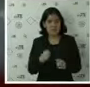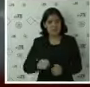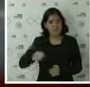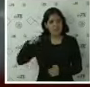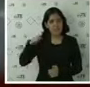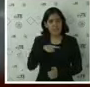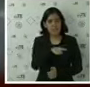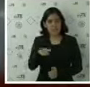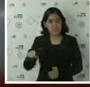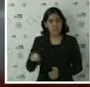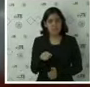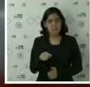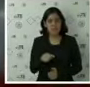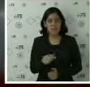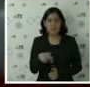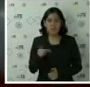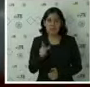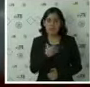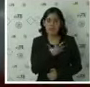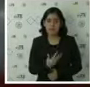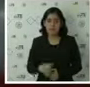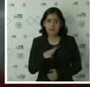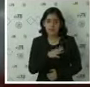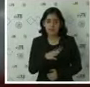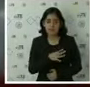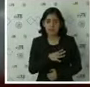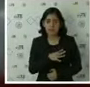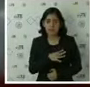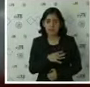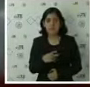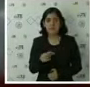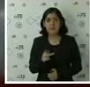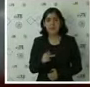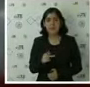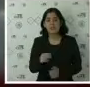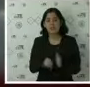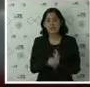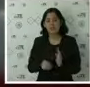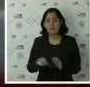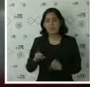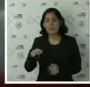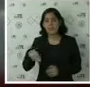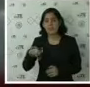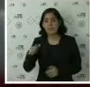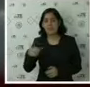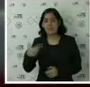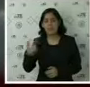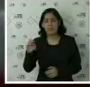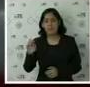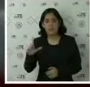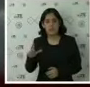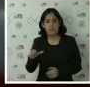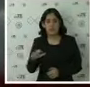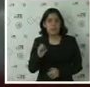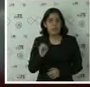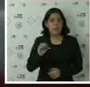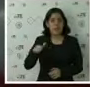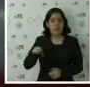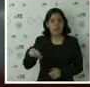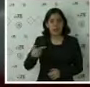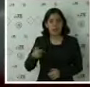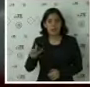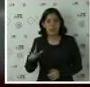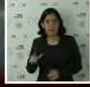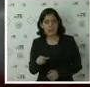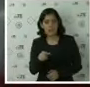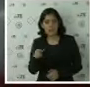en jóvenes como Miguel y como Ángel que están cruzando este país porque quieren llegar a Estados Unidos? ¿Habían pensado